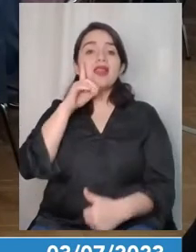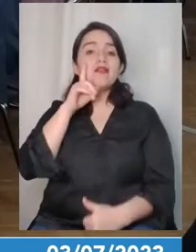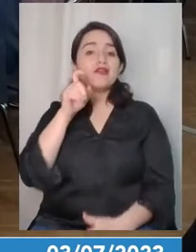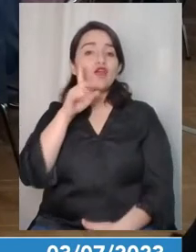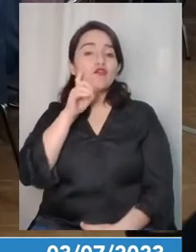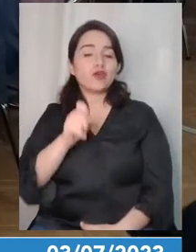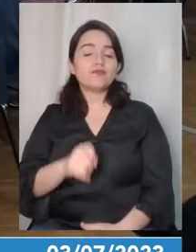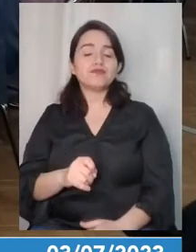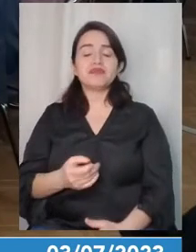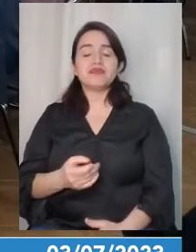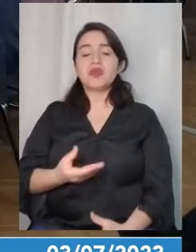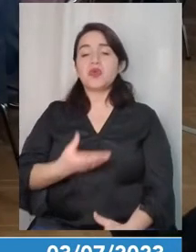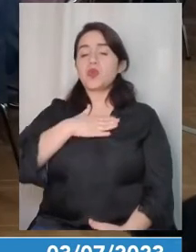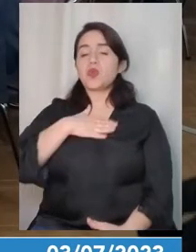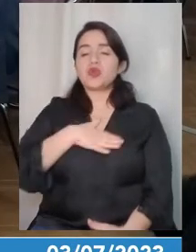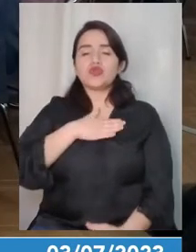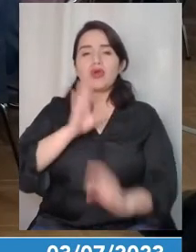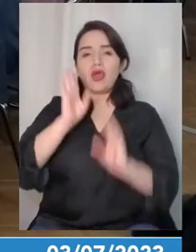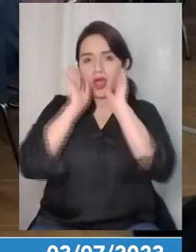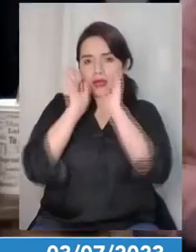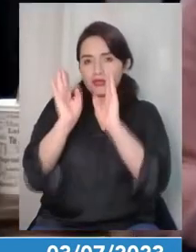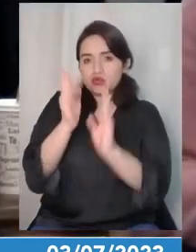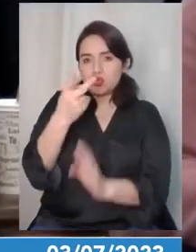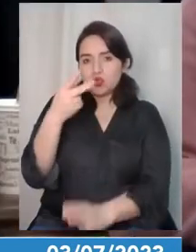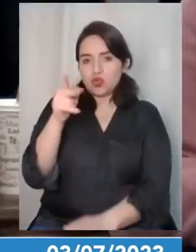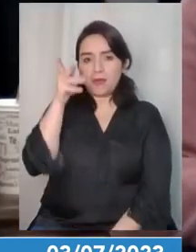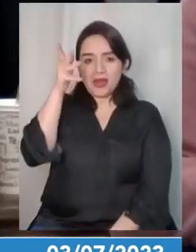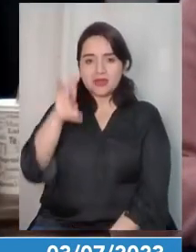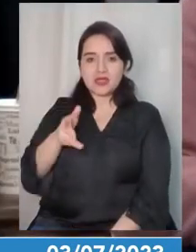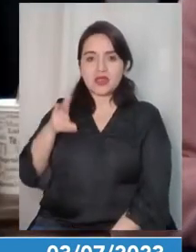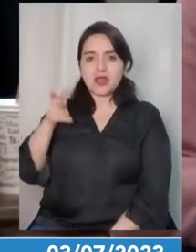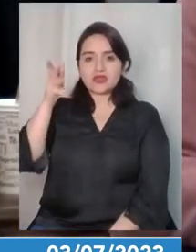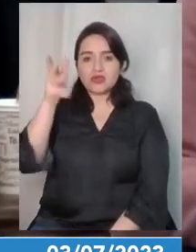presentación porque quizás uno por deformación